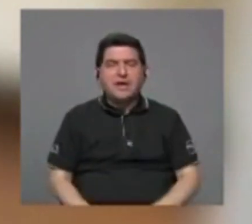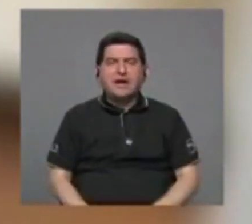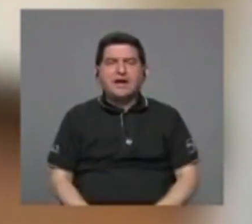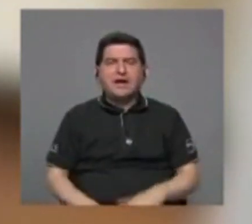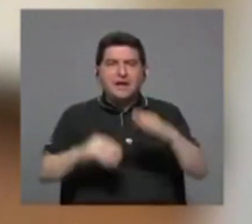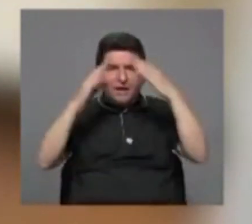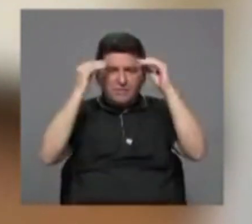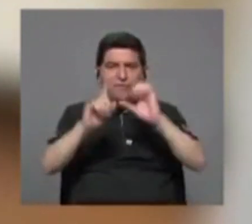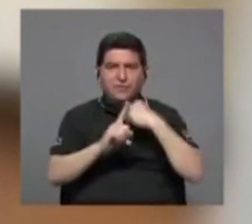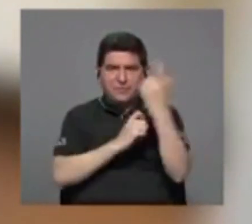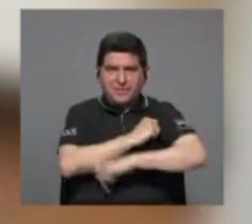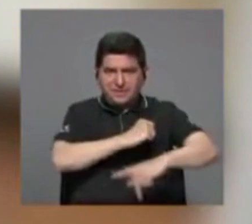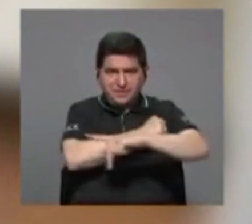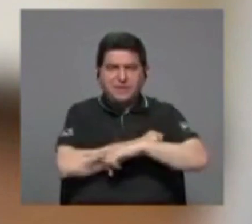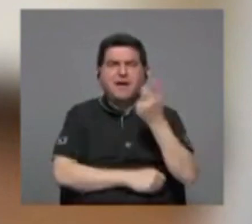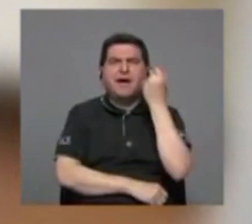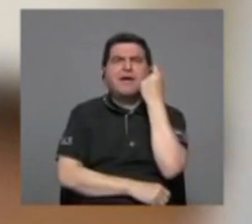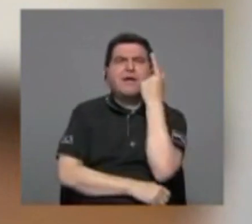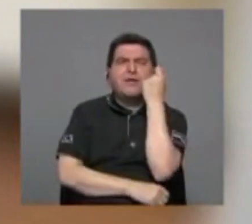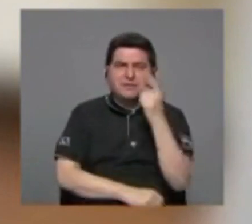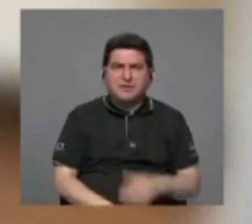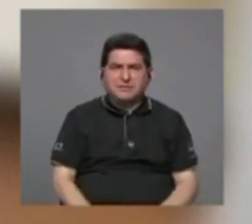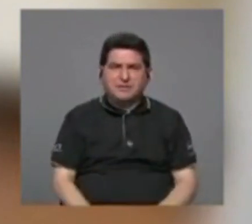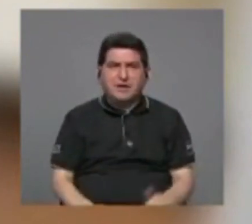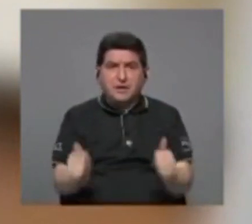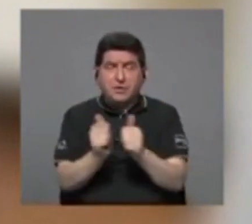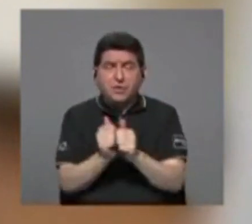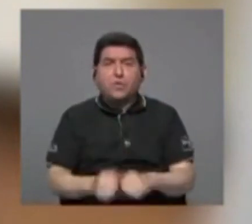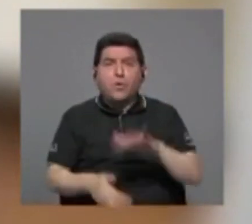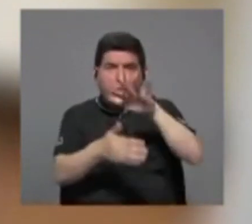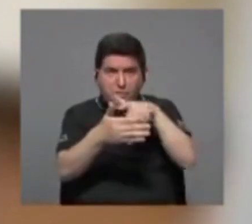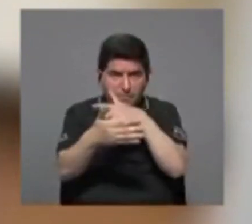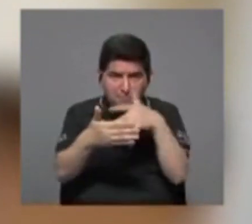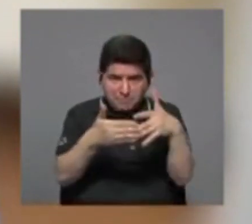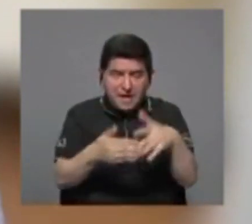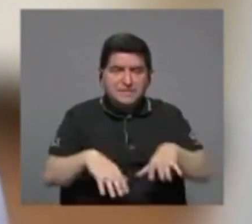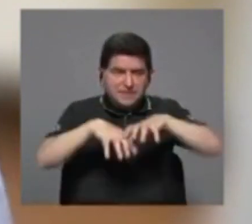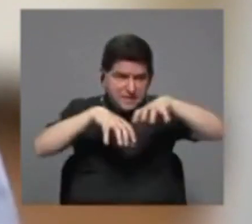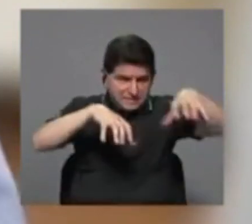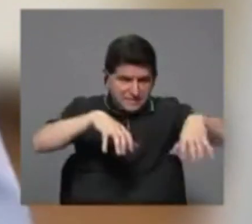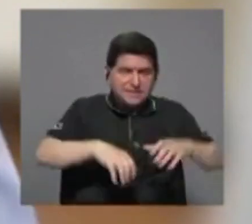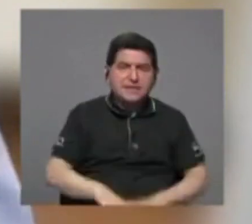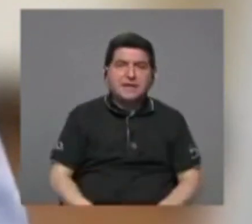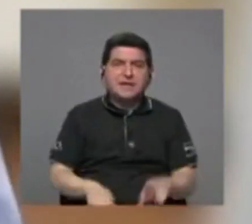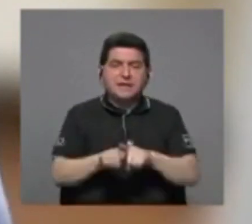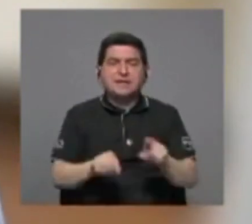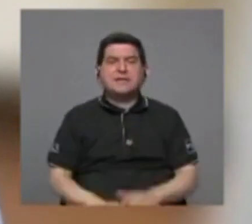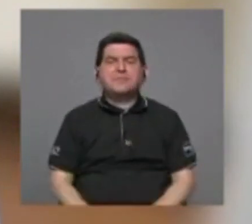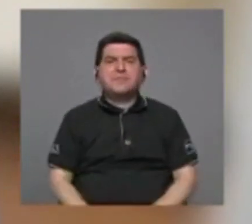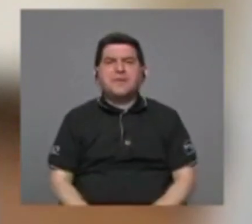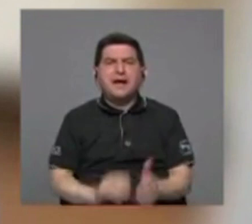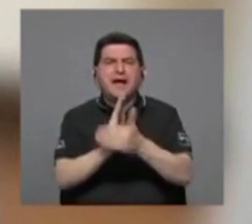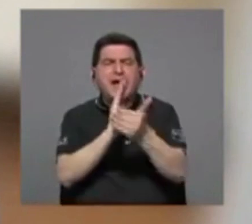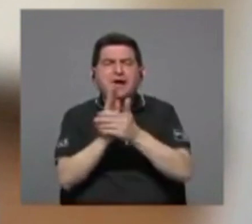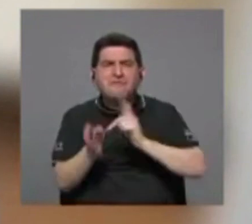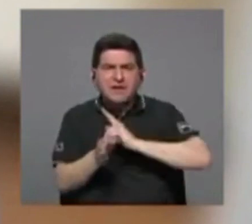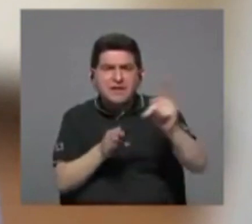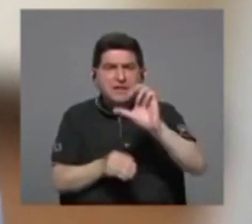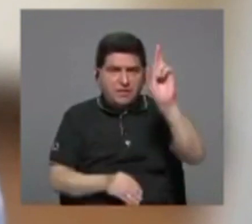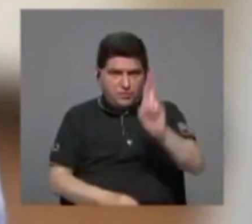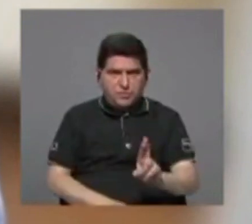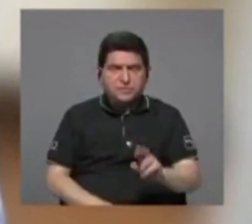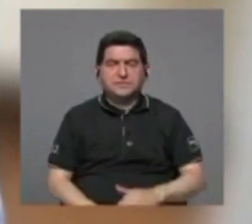para entender con datos de la matriz insumo producto cantonal y de la base de datos de talento profesional que tenemos en Costa